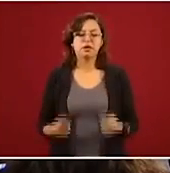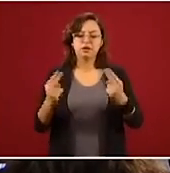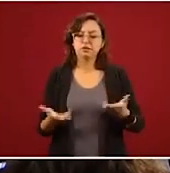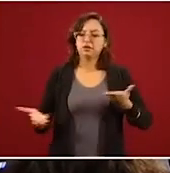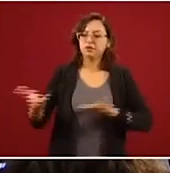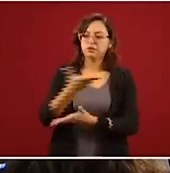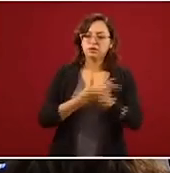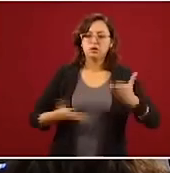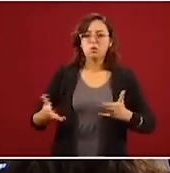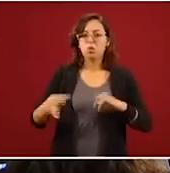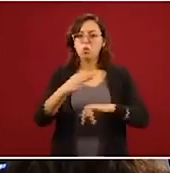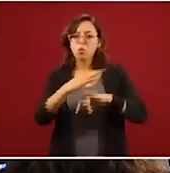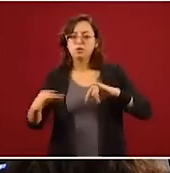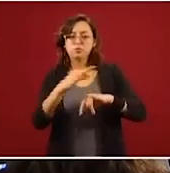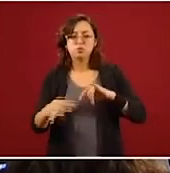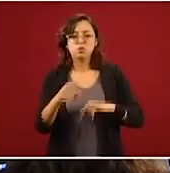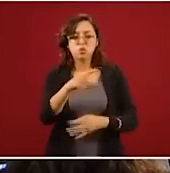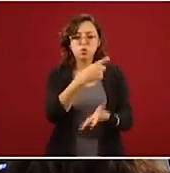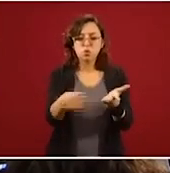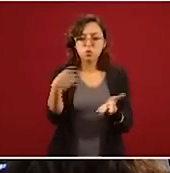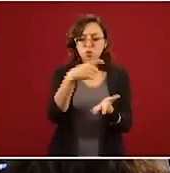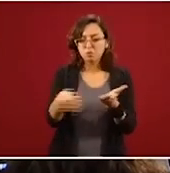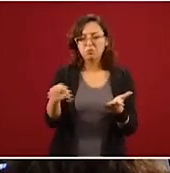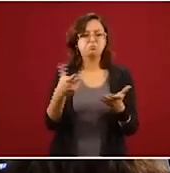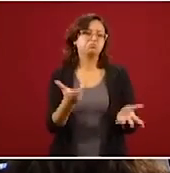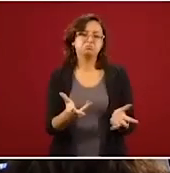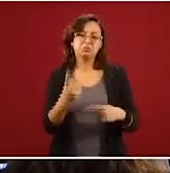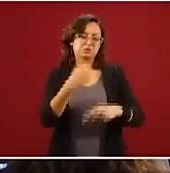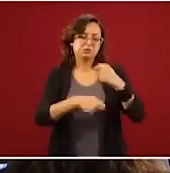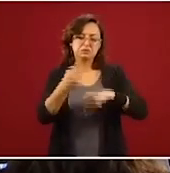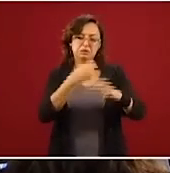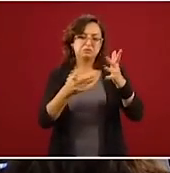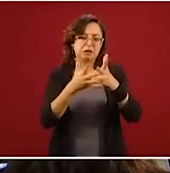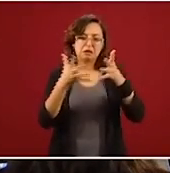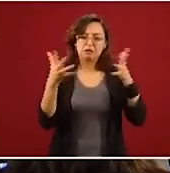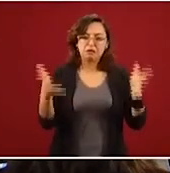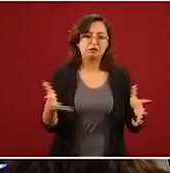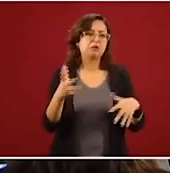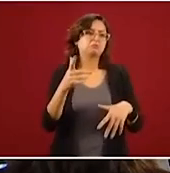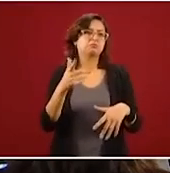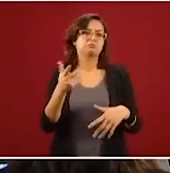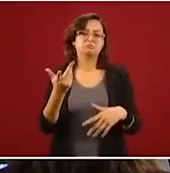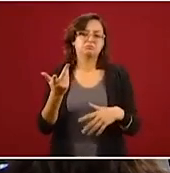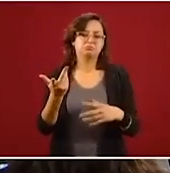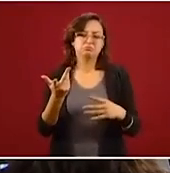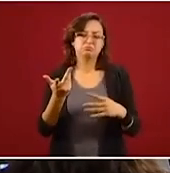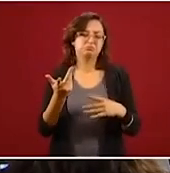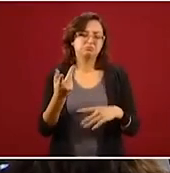son los que usualmente encontramos nosotros en las tiendas departamentales, en las tiendas